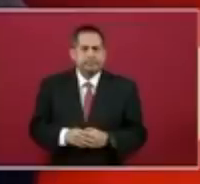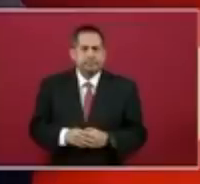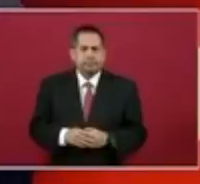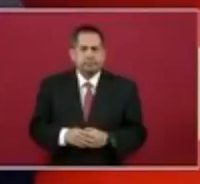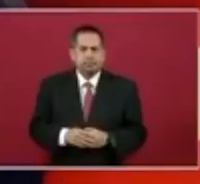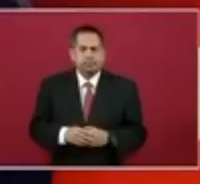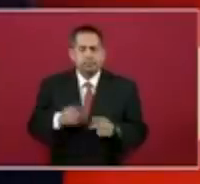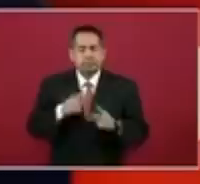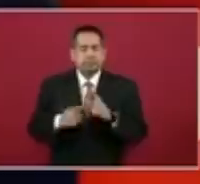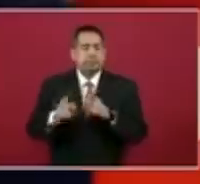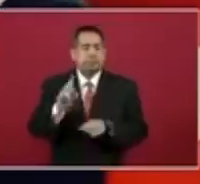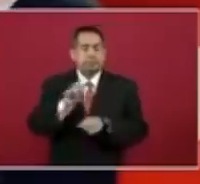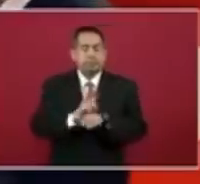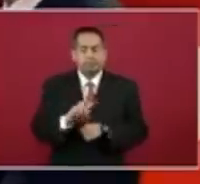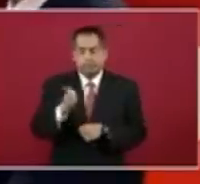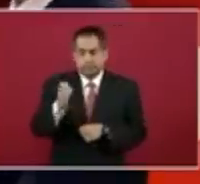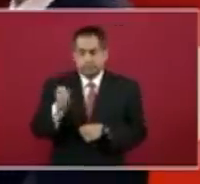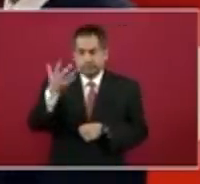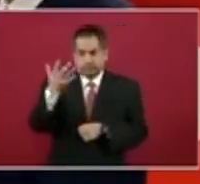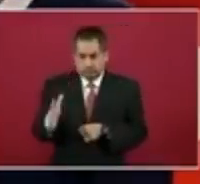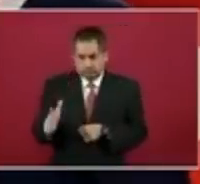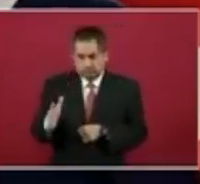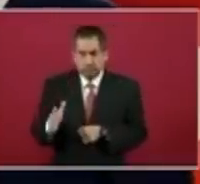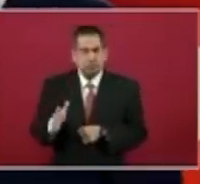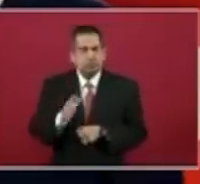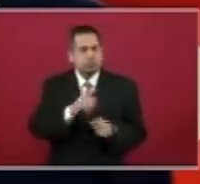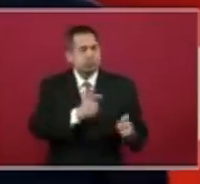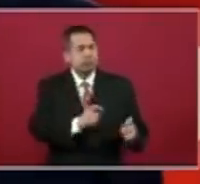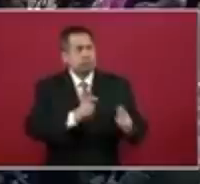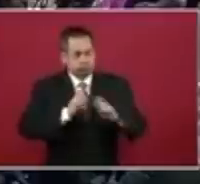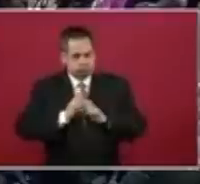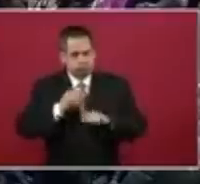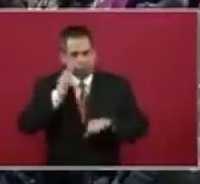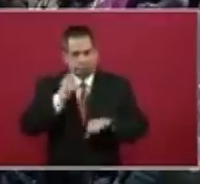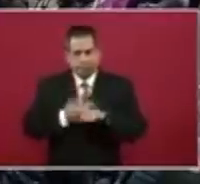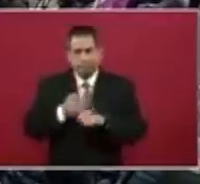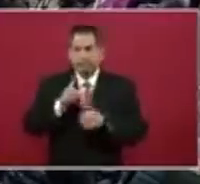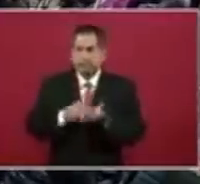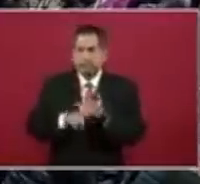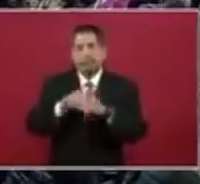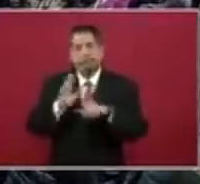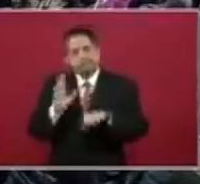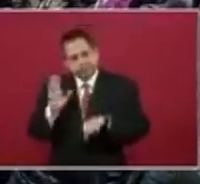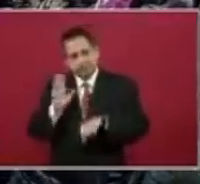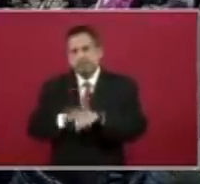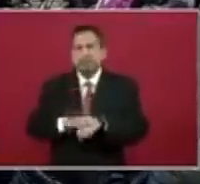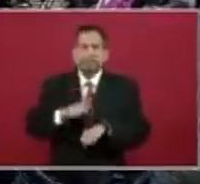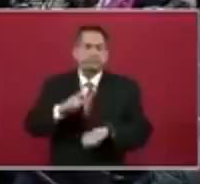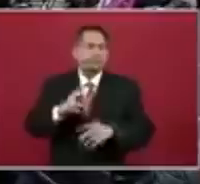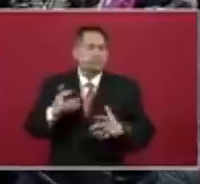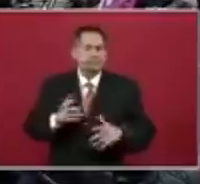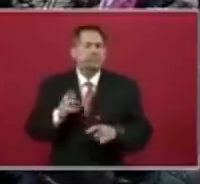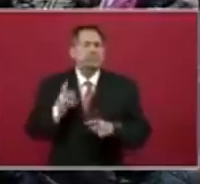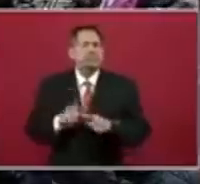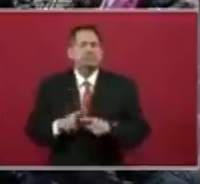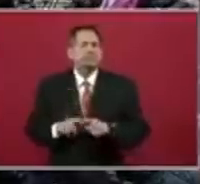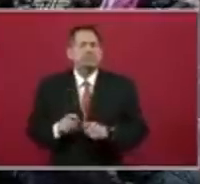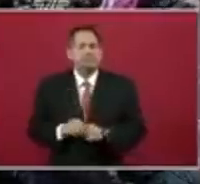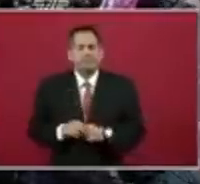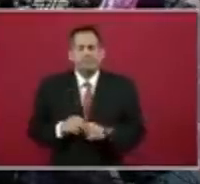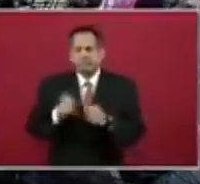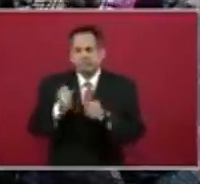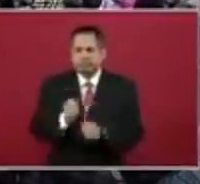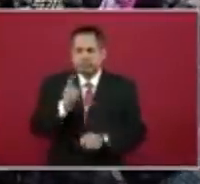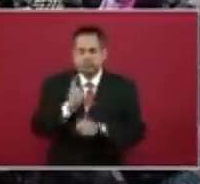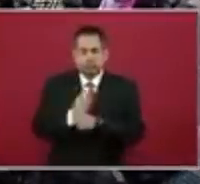10 de enero ya se nos encomendaron otras tareas, como fueron